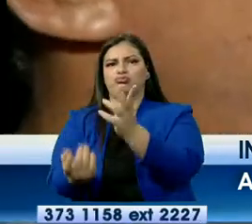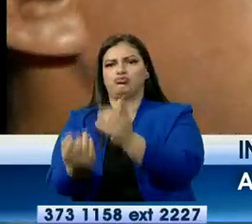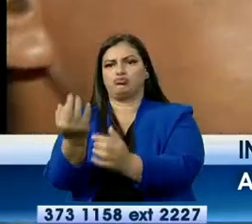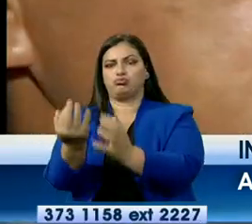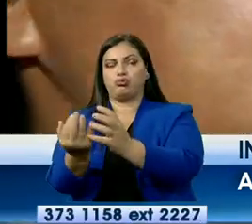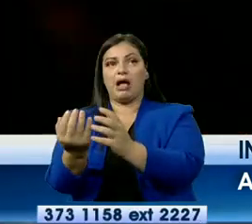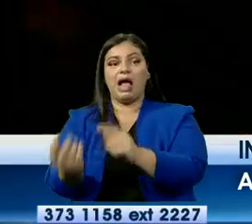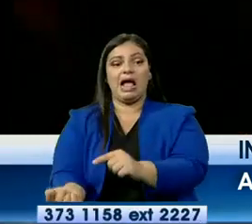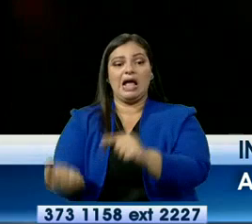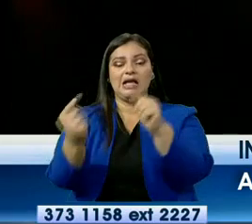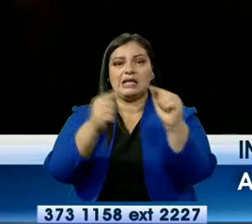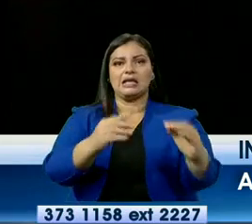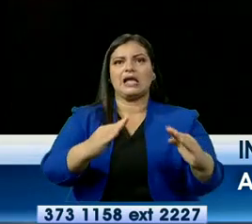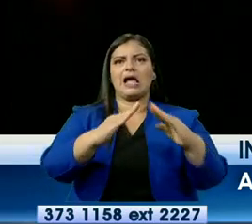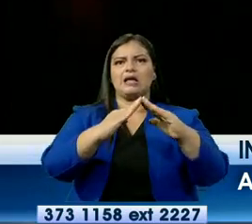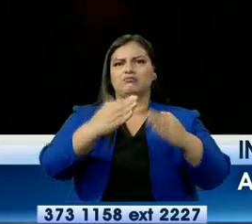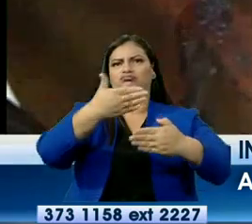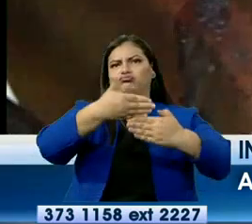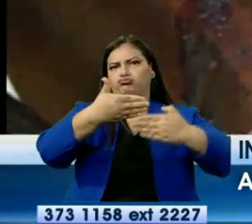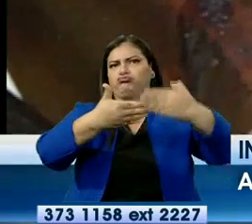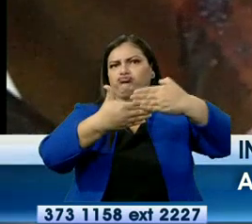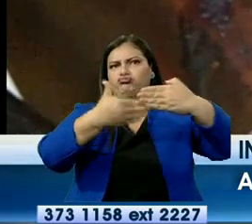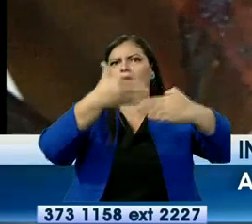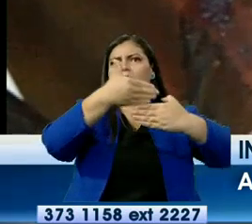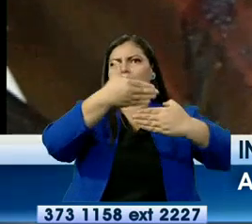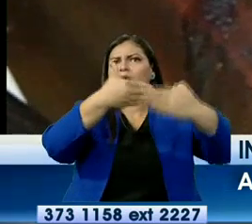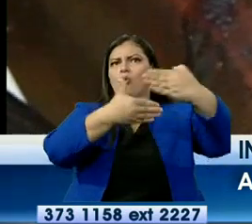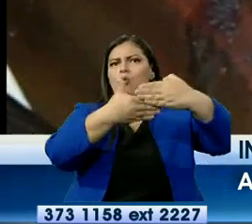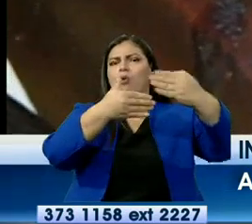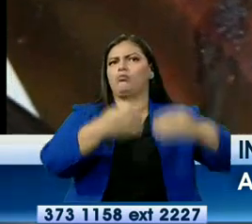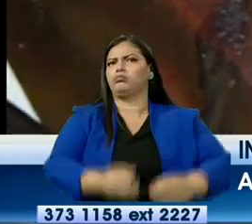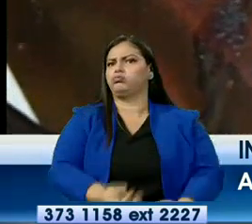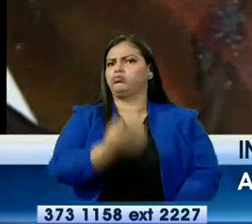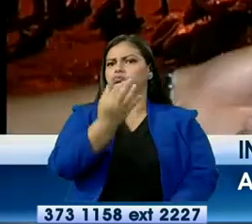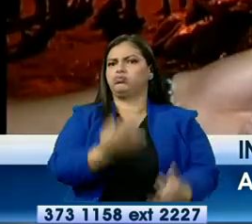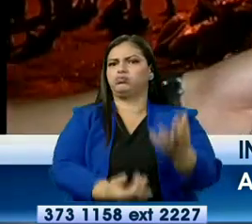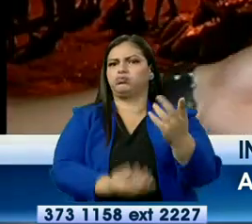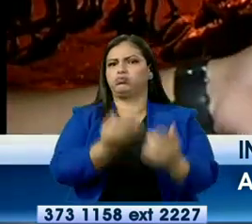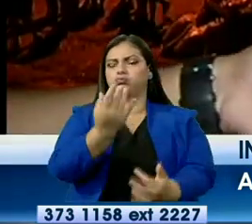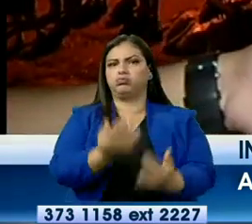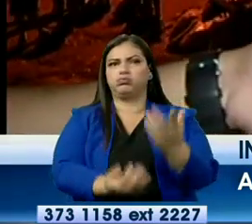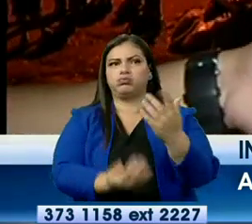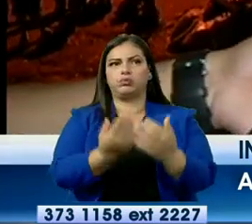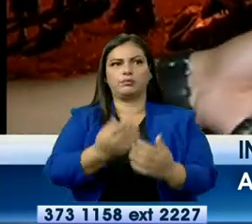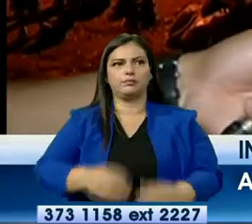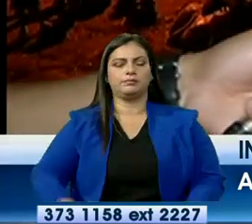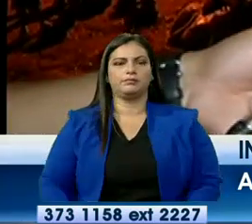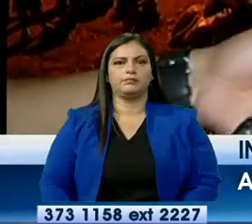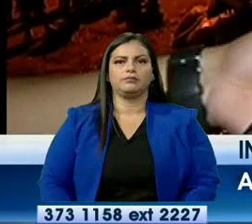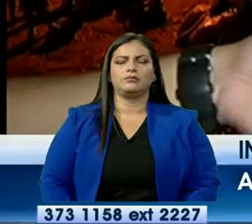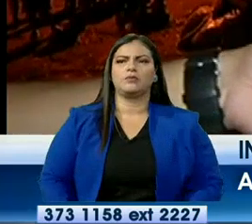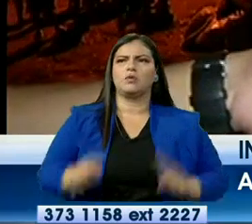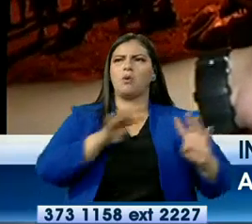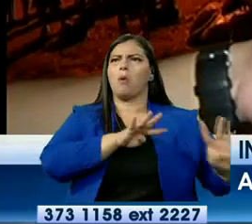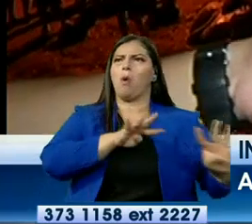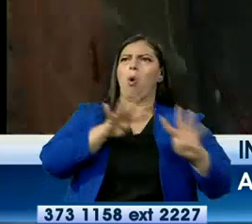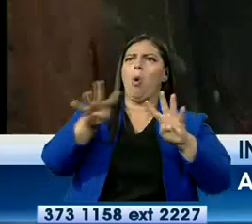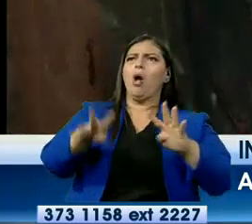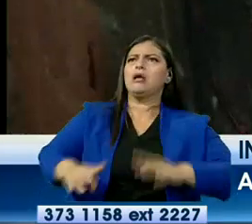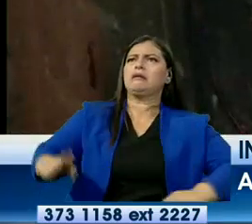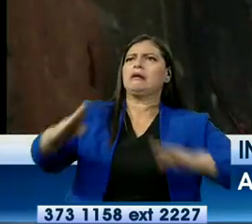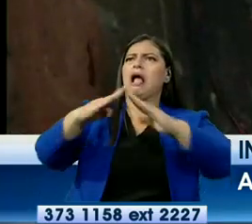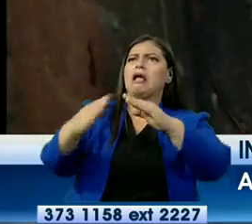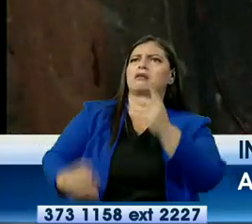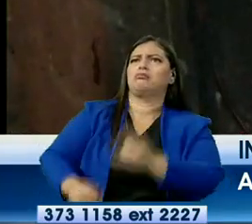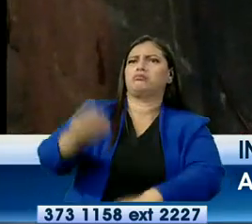Testigos señalan que las llamas se propagaron en cuestión de segundos. Nosotros aquí, todos los vecinos, los unimos y cogemos mangueras